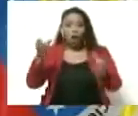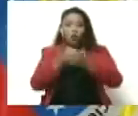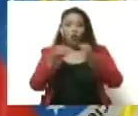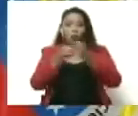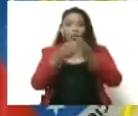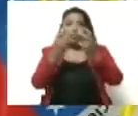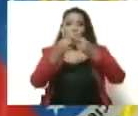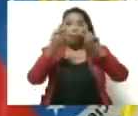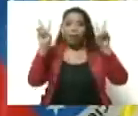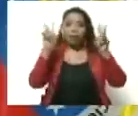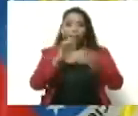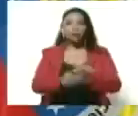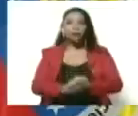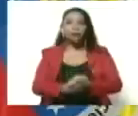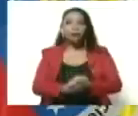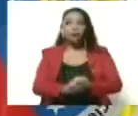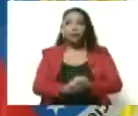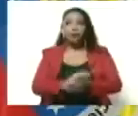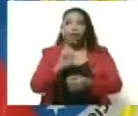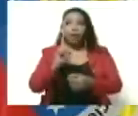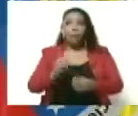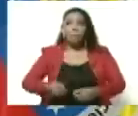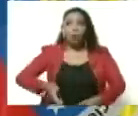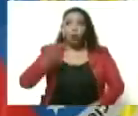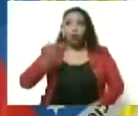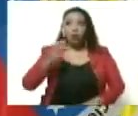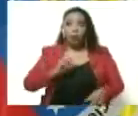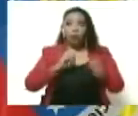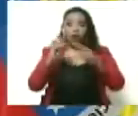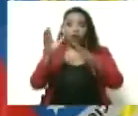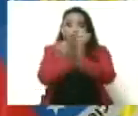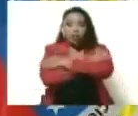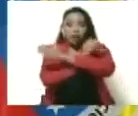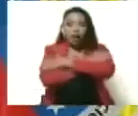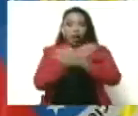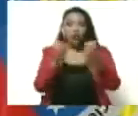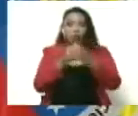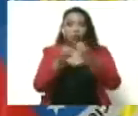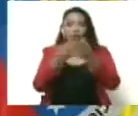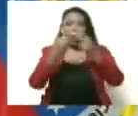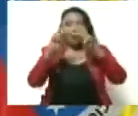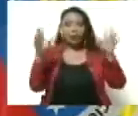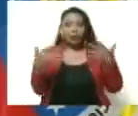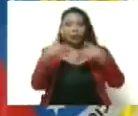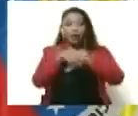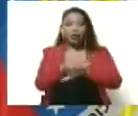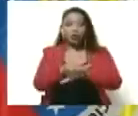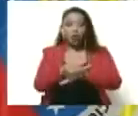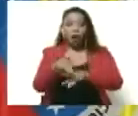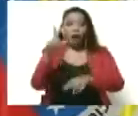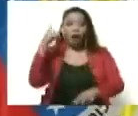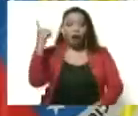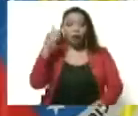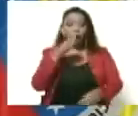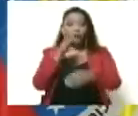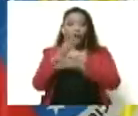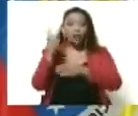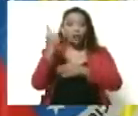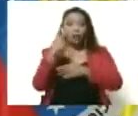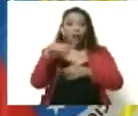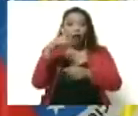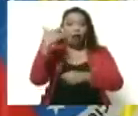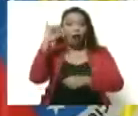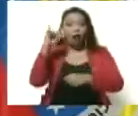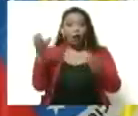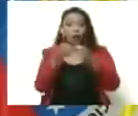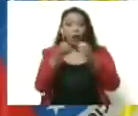paz. Y es oportuno felicitar a todos los cuadrantes de paz, a sus integrantes, que ahí no solamente están los